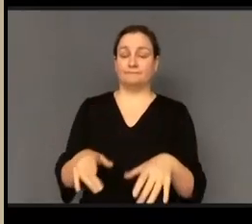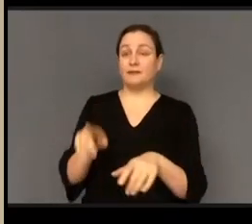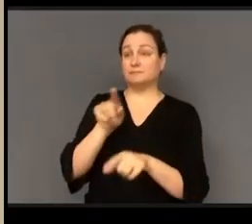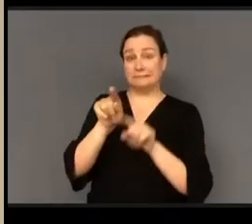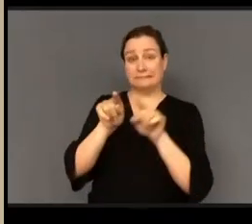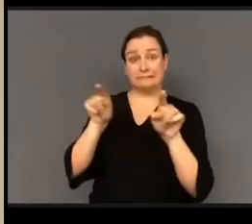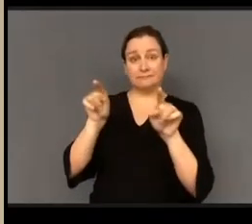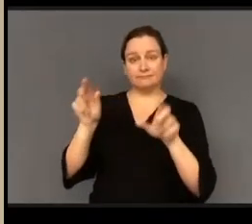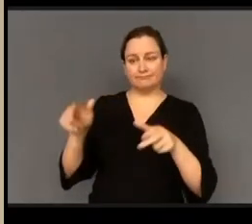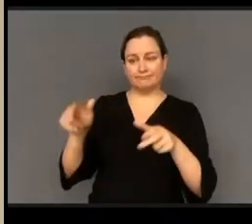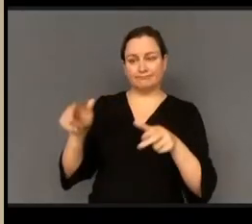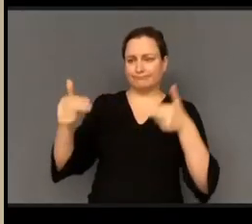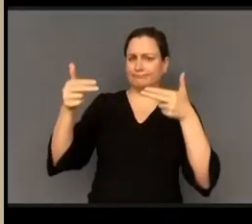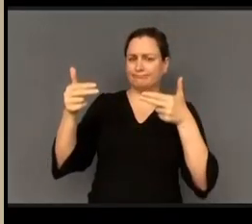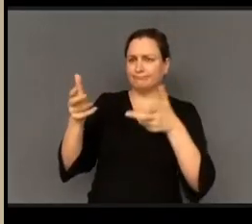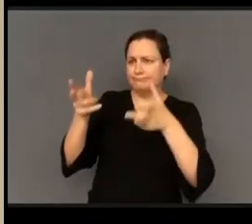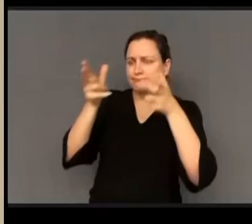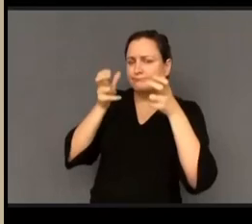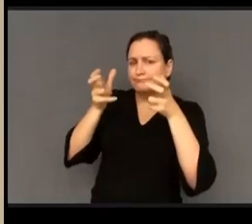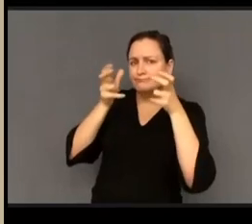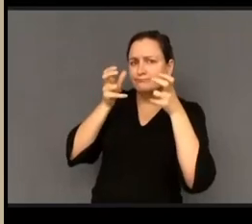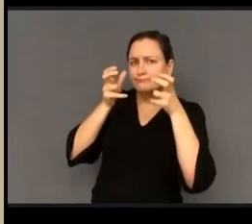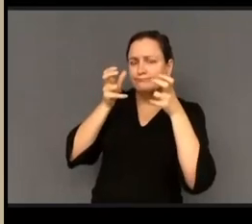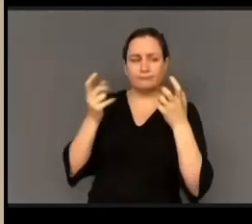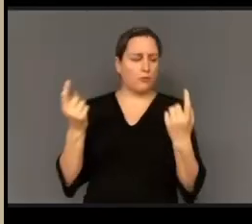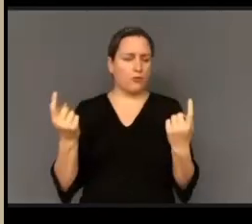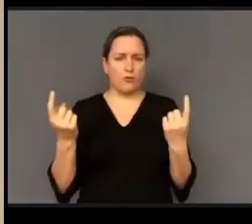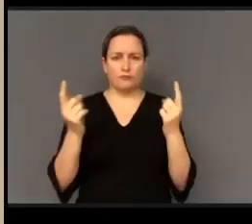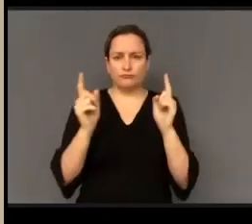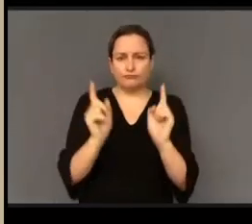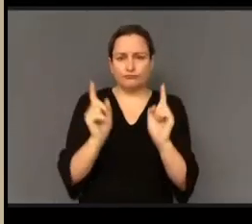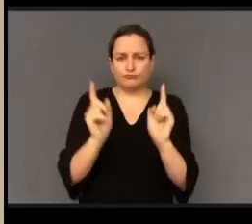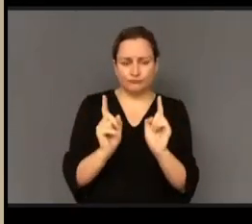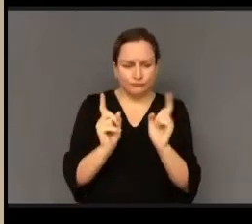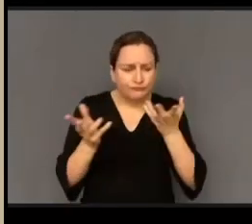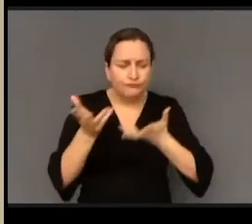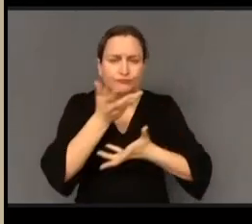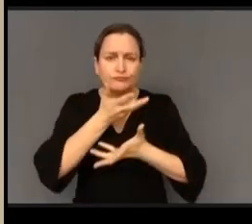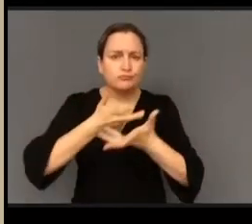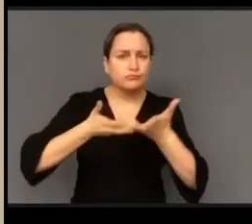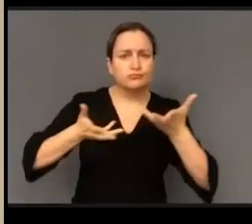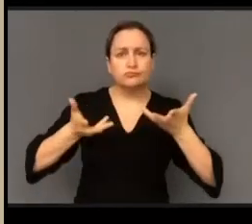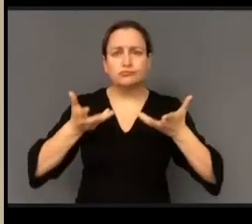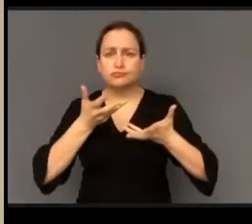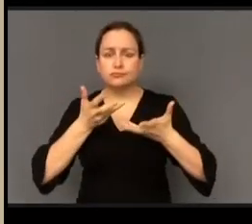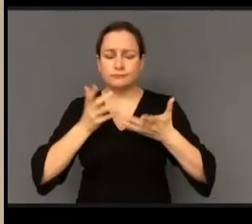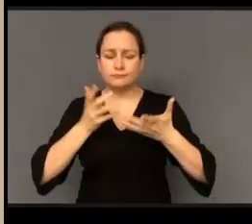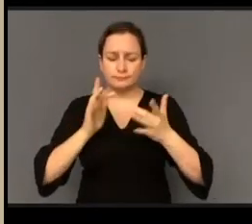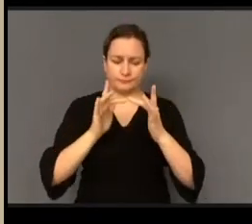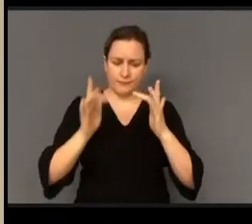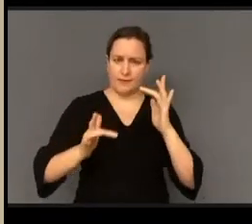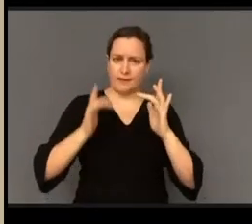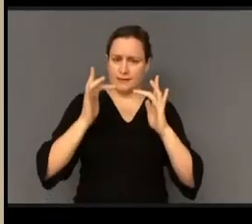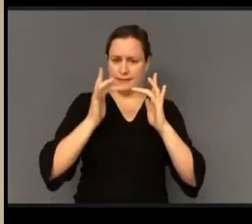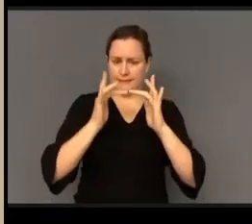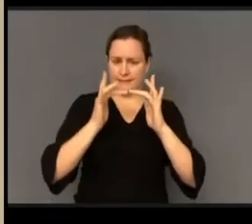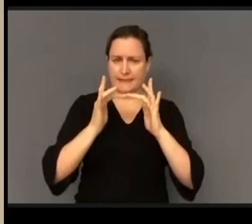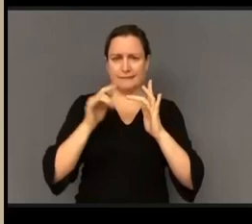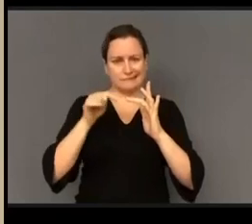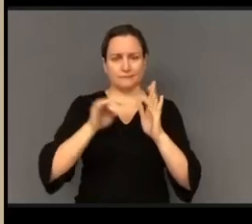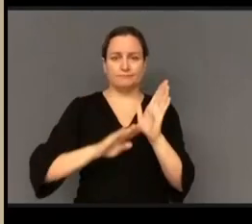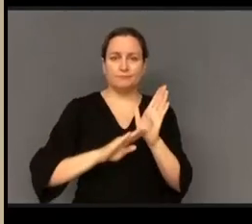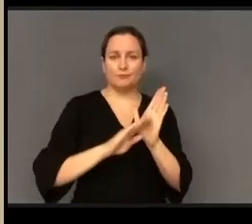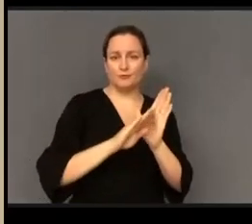presencial y a los que nos acompañan en línea por sus continuos debates para permitir que el Internet sea un mejor lugar y por